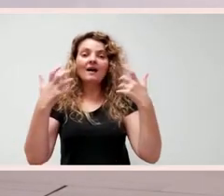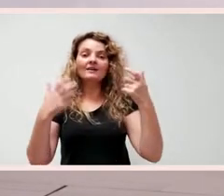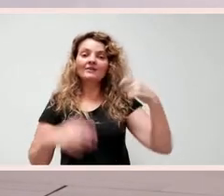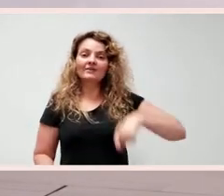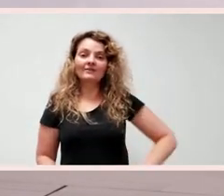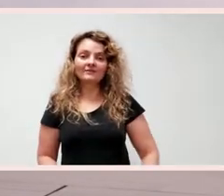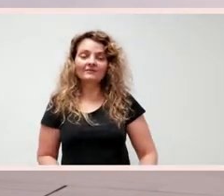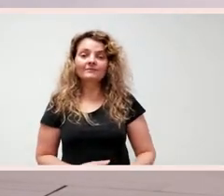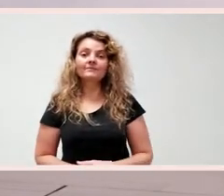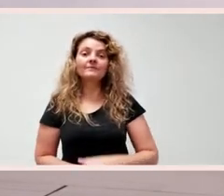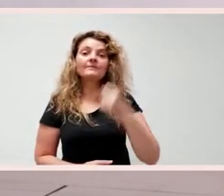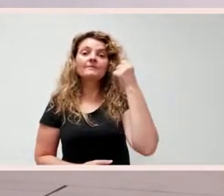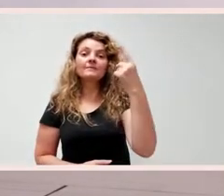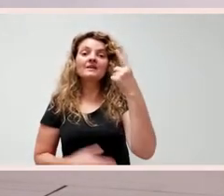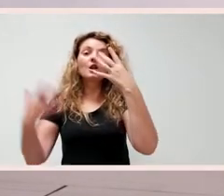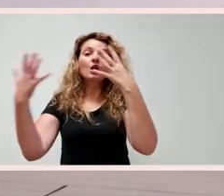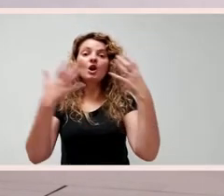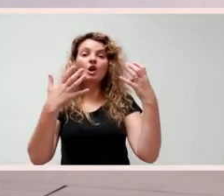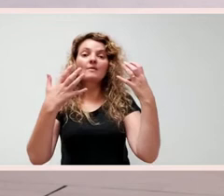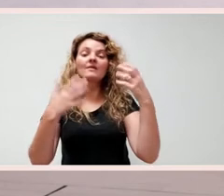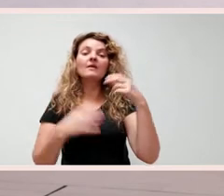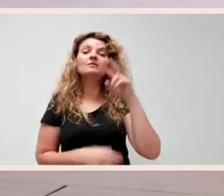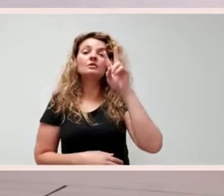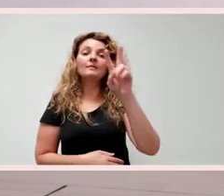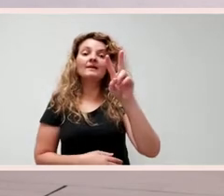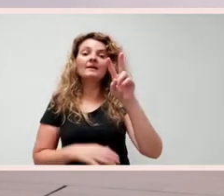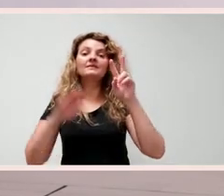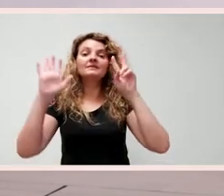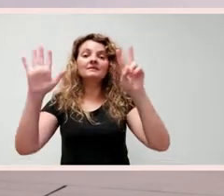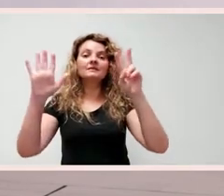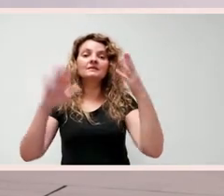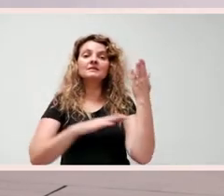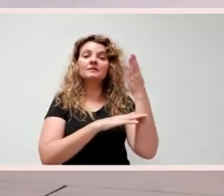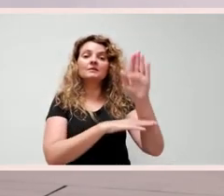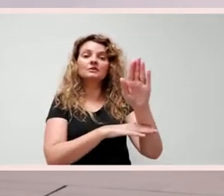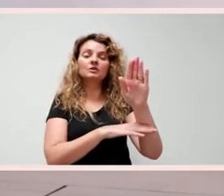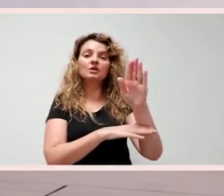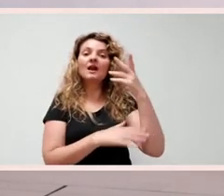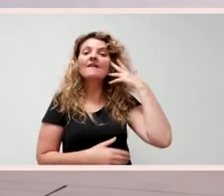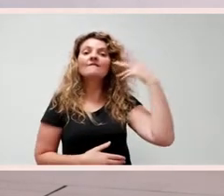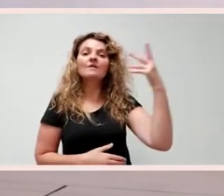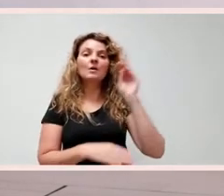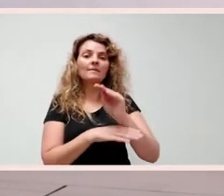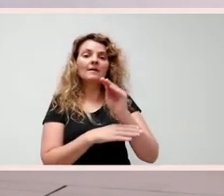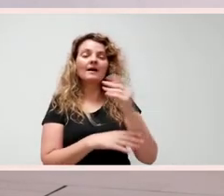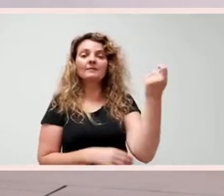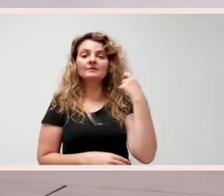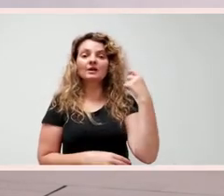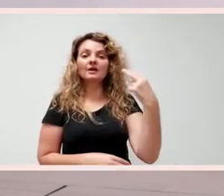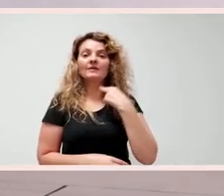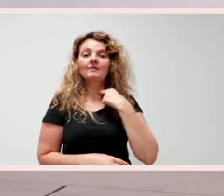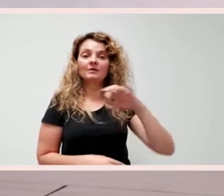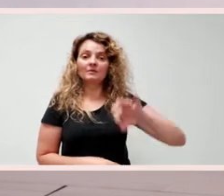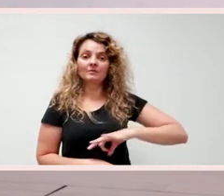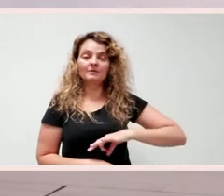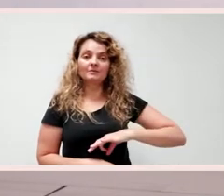Conseguiu o primeiro lugar na sección de escultura. Estas becas foron o pulo e a axuda de moitísimos artistas galegos